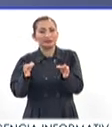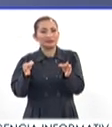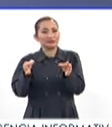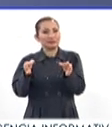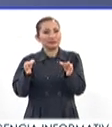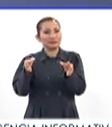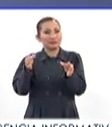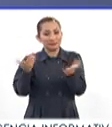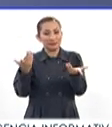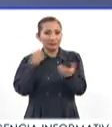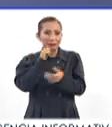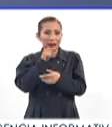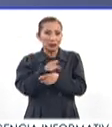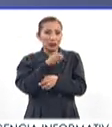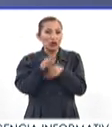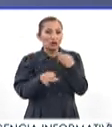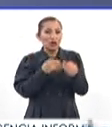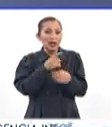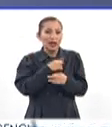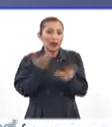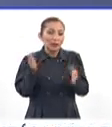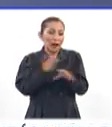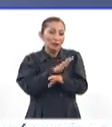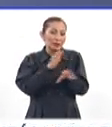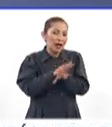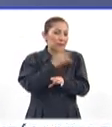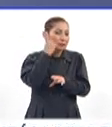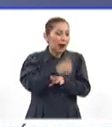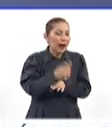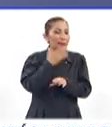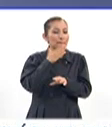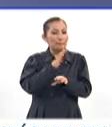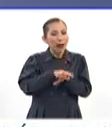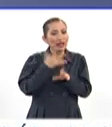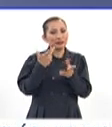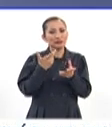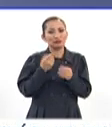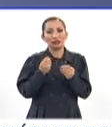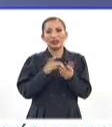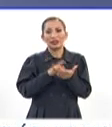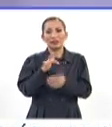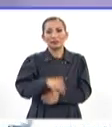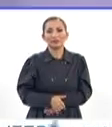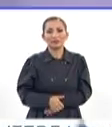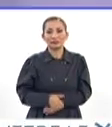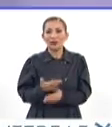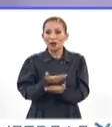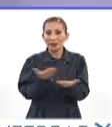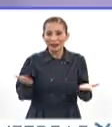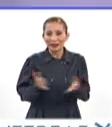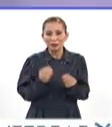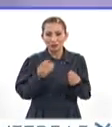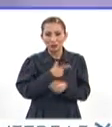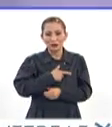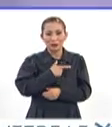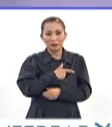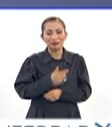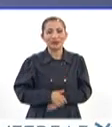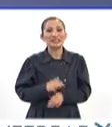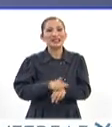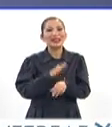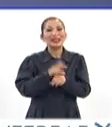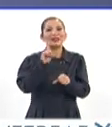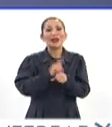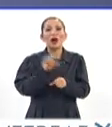óptima, y bueno, pues también todo lo que hay que revertir para hacerla más expedita. Muchísimas gracias. A ustedes, con gracias. Mucho gusto. Y bueno,